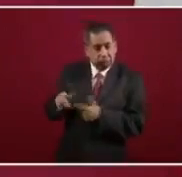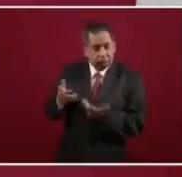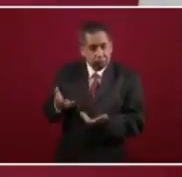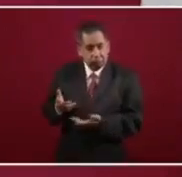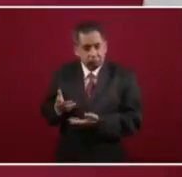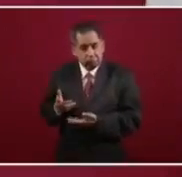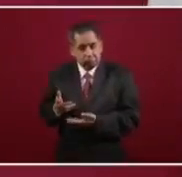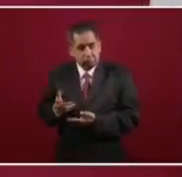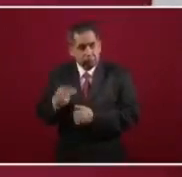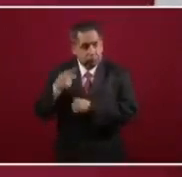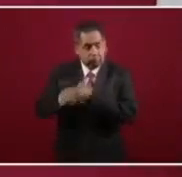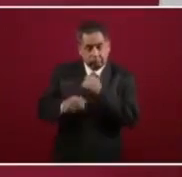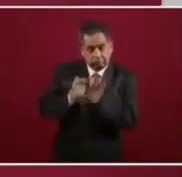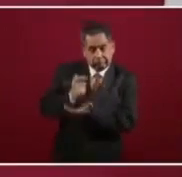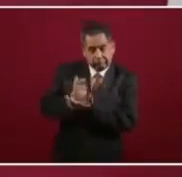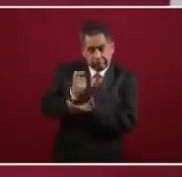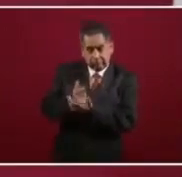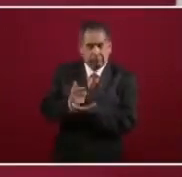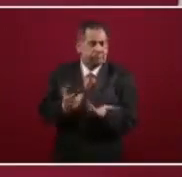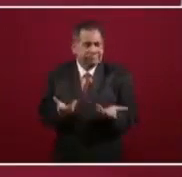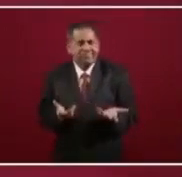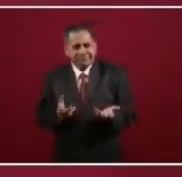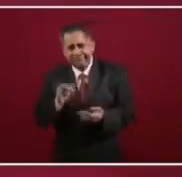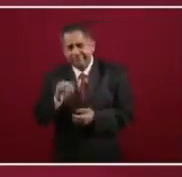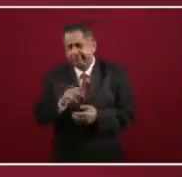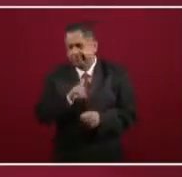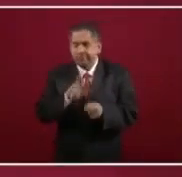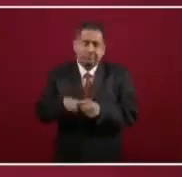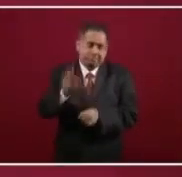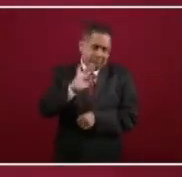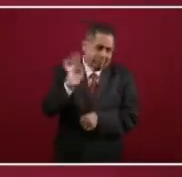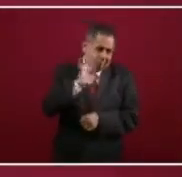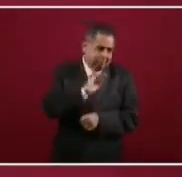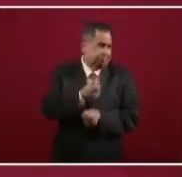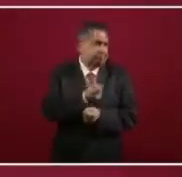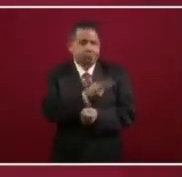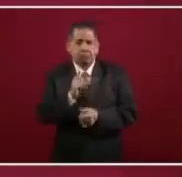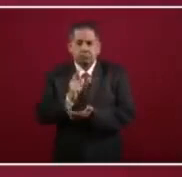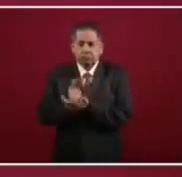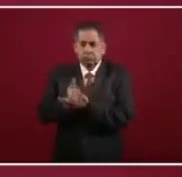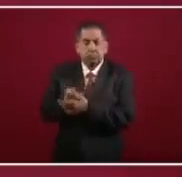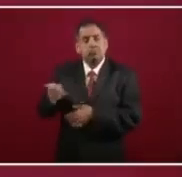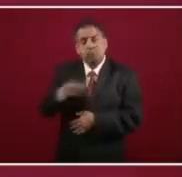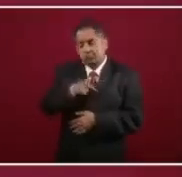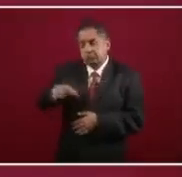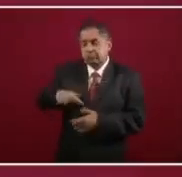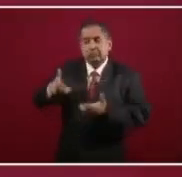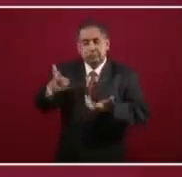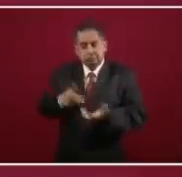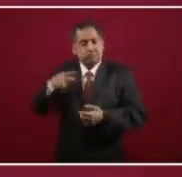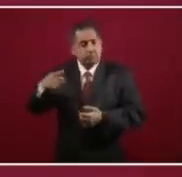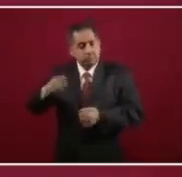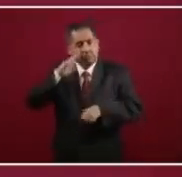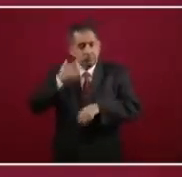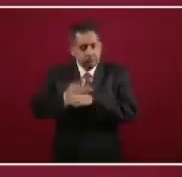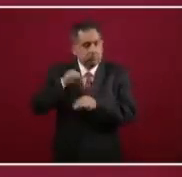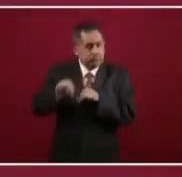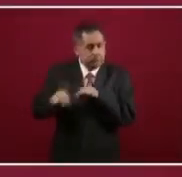los va a correr riesgos pues si puede ser pero lo tiene que hacer es su trabajo